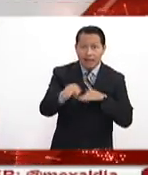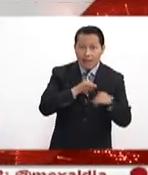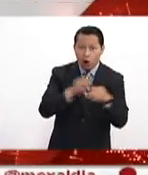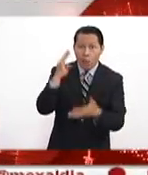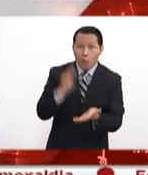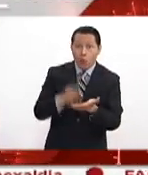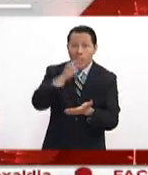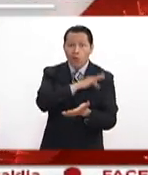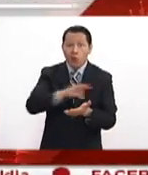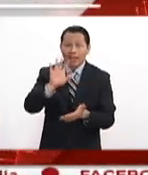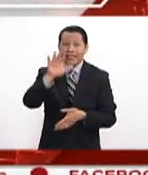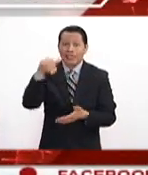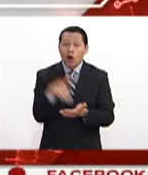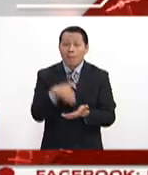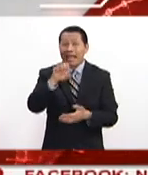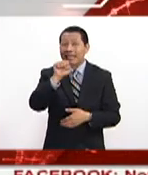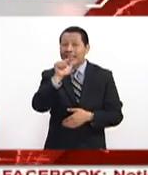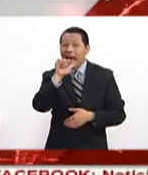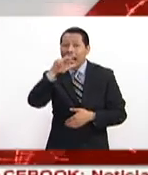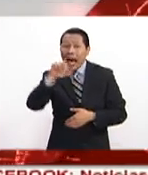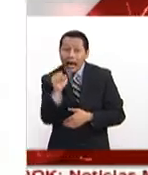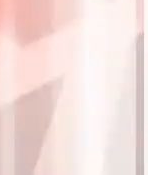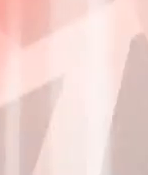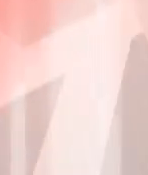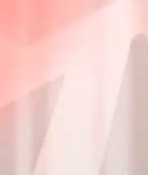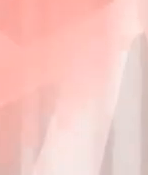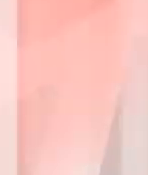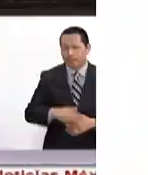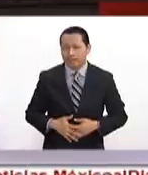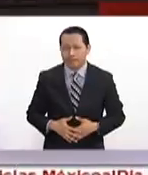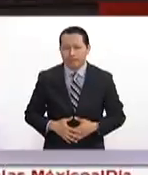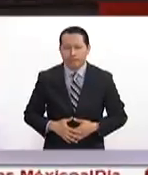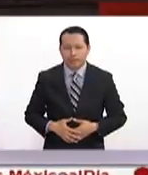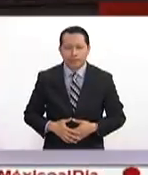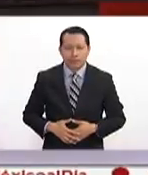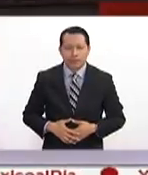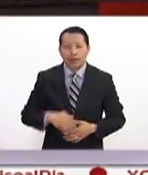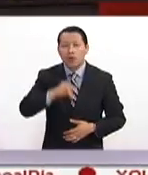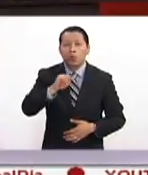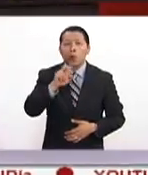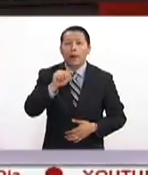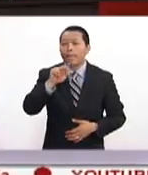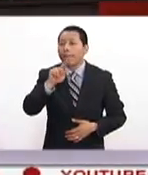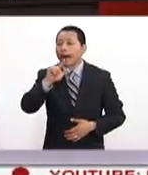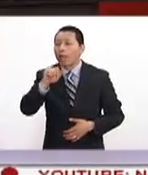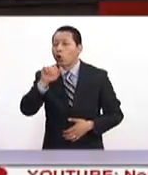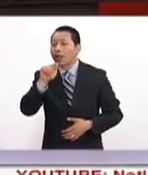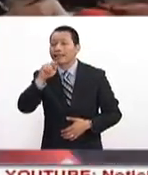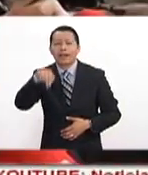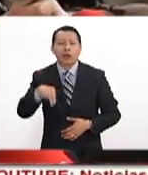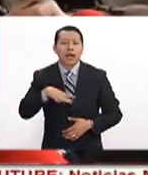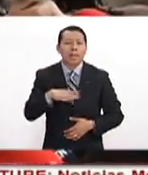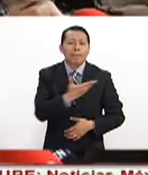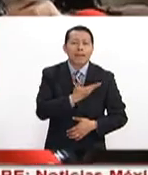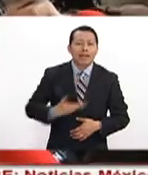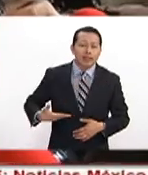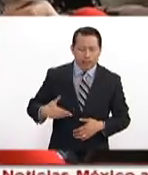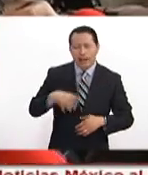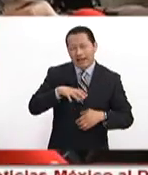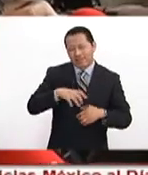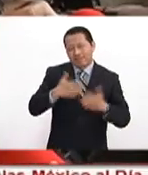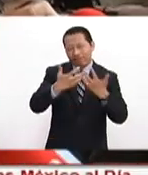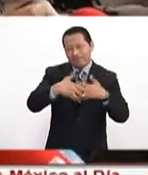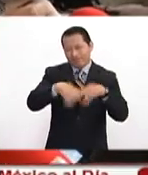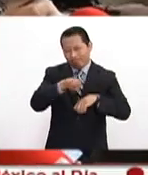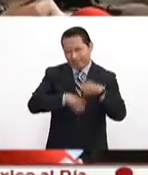5,000 salarios mínimos por evento. Juan Pablo Castañón, presidente del Consejo Coordinador Empresarial, informó